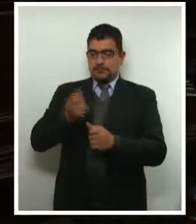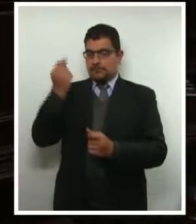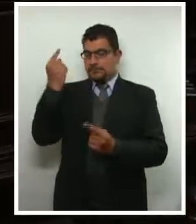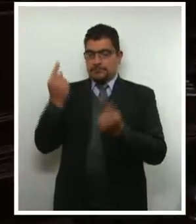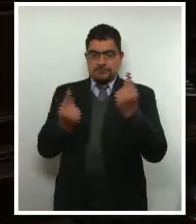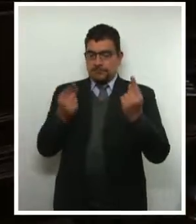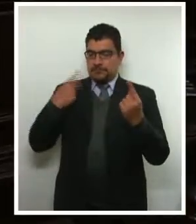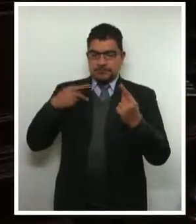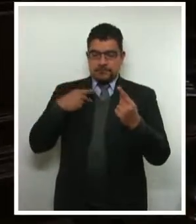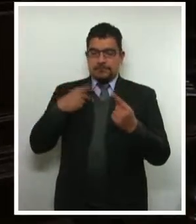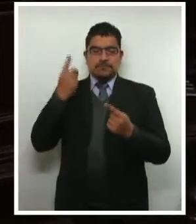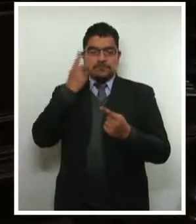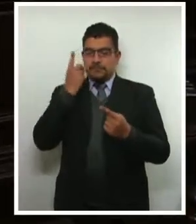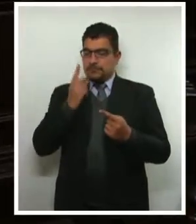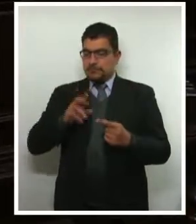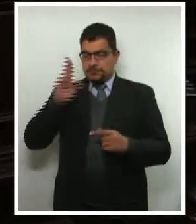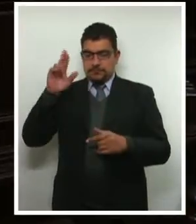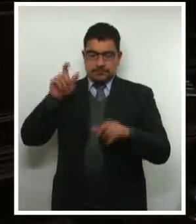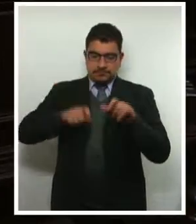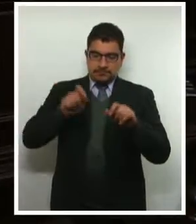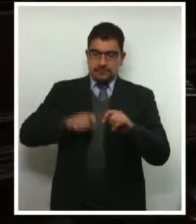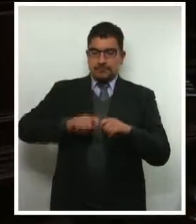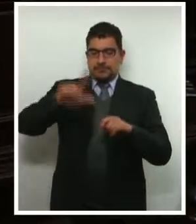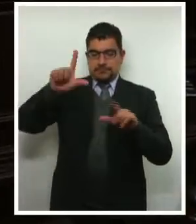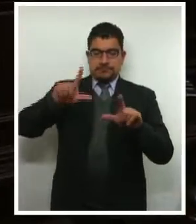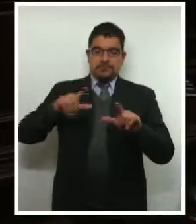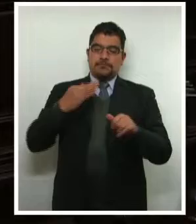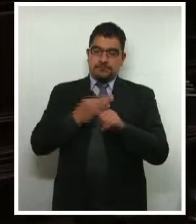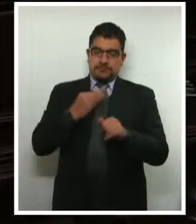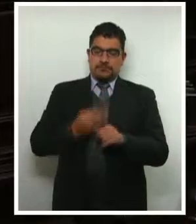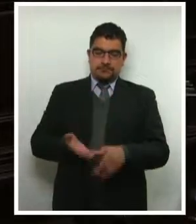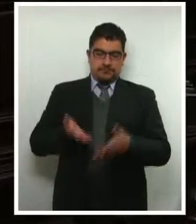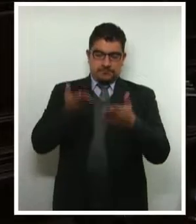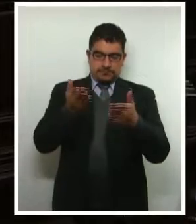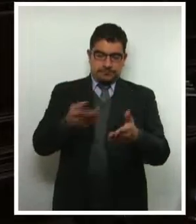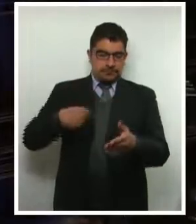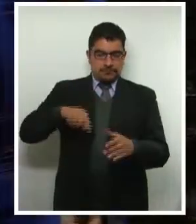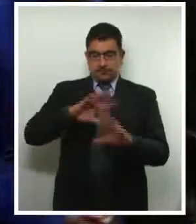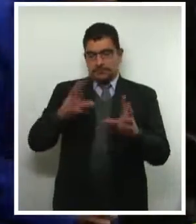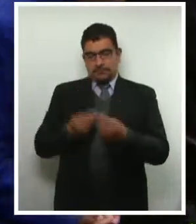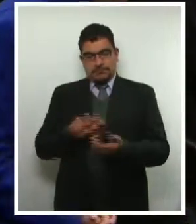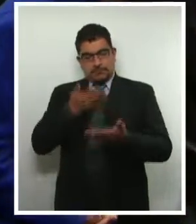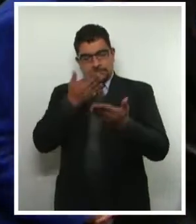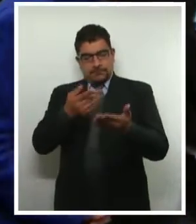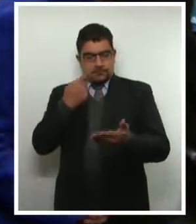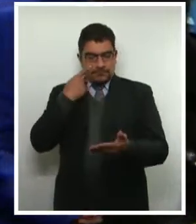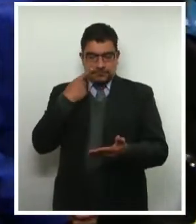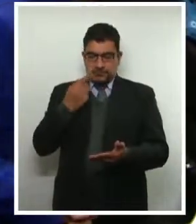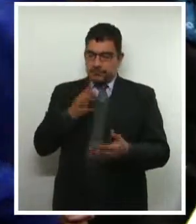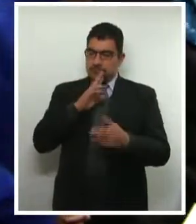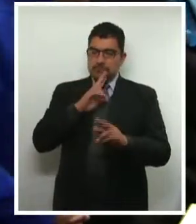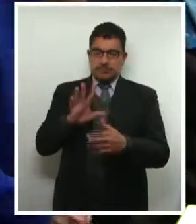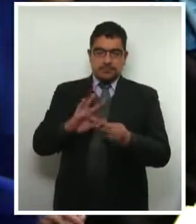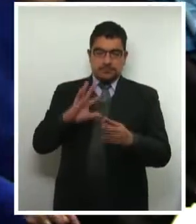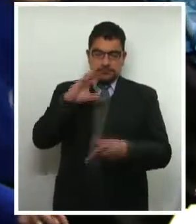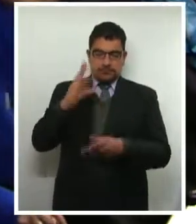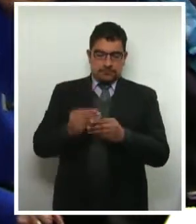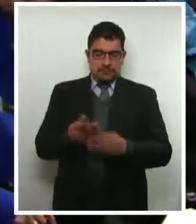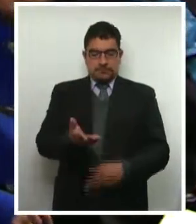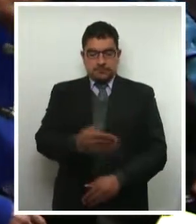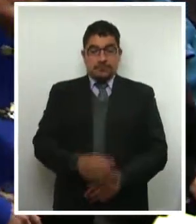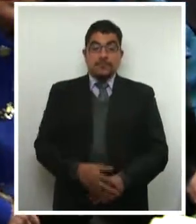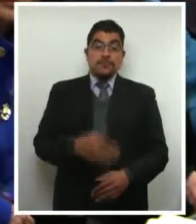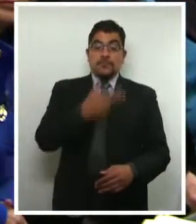los legisladores emitiendo estos votos, por lo cual nosotros lo invitamos a escuchar el resultado. ¿Faltó algún